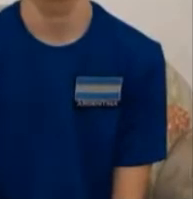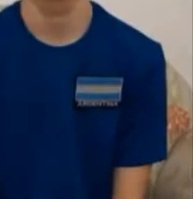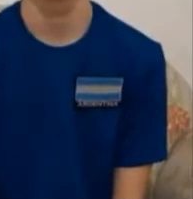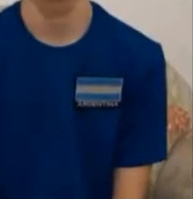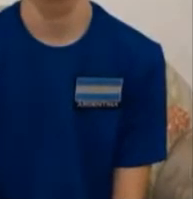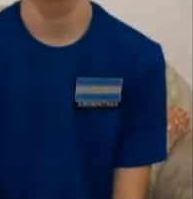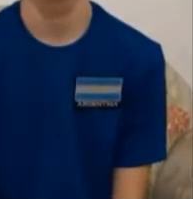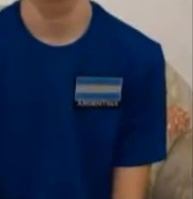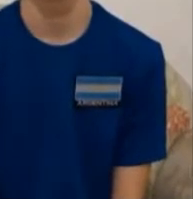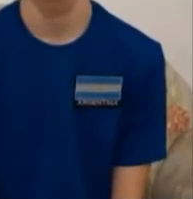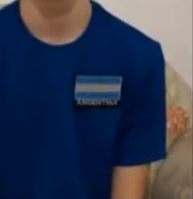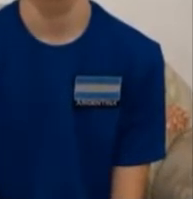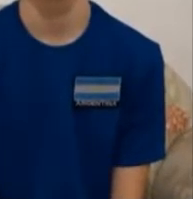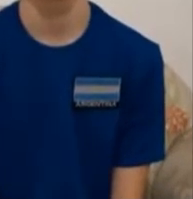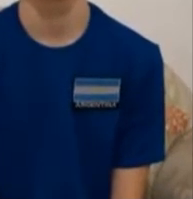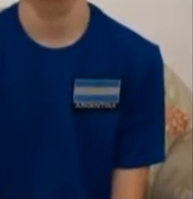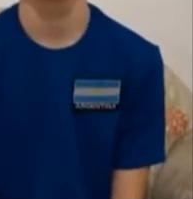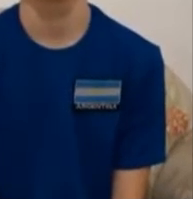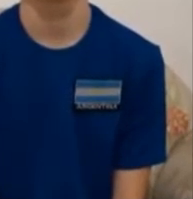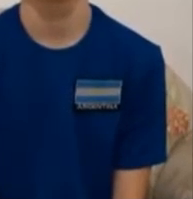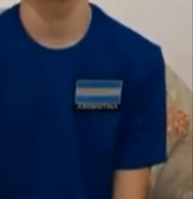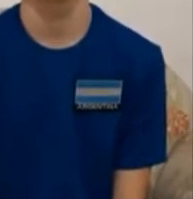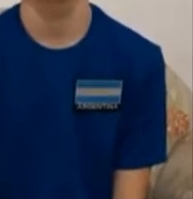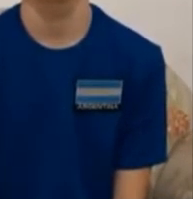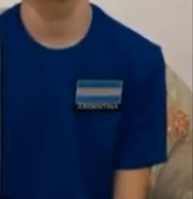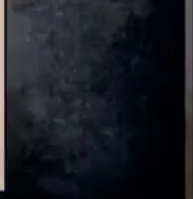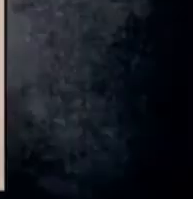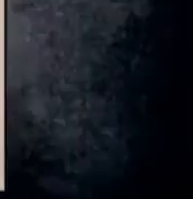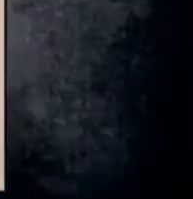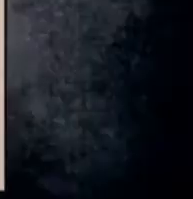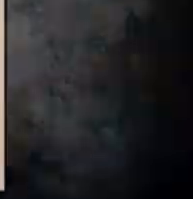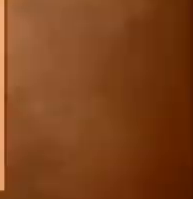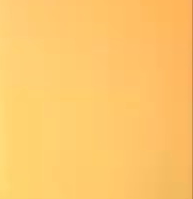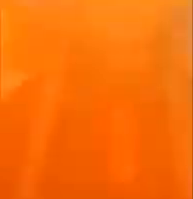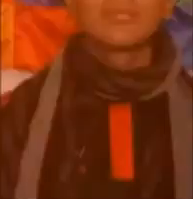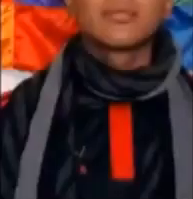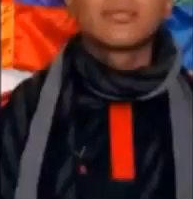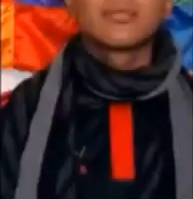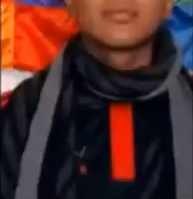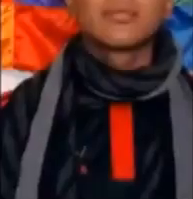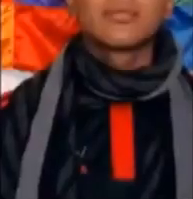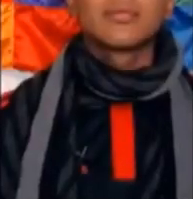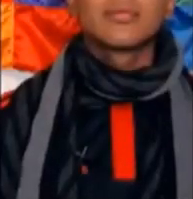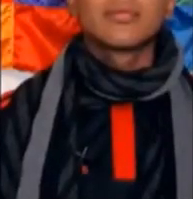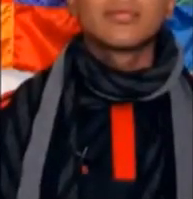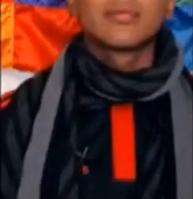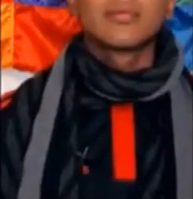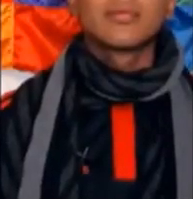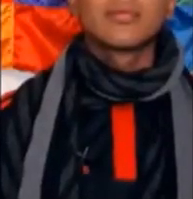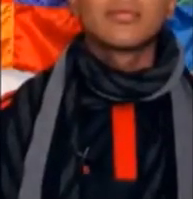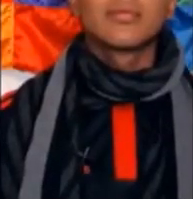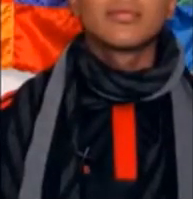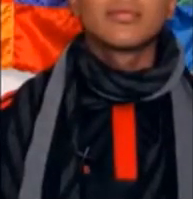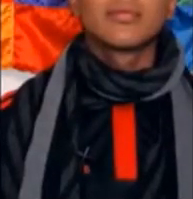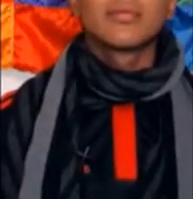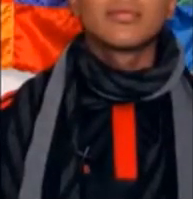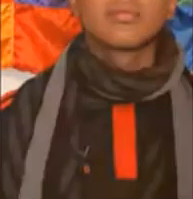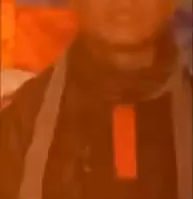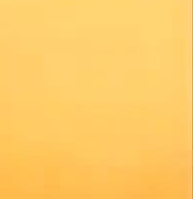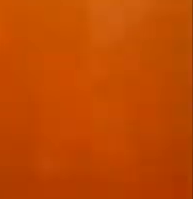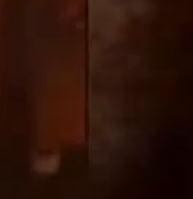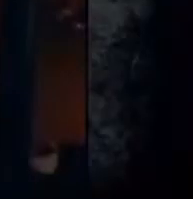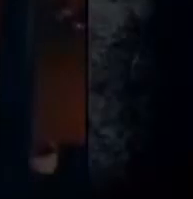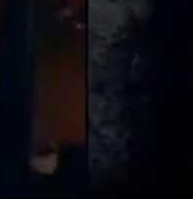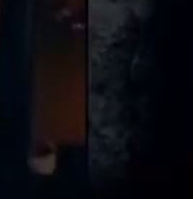fundamentos impulsivos de esta solemne declaración todas las a las decisiones firmada en nuestra mano sellada con el sello del